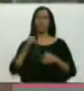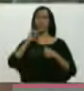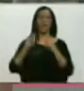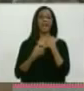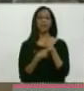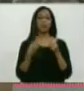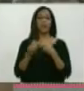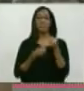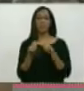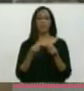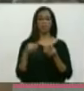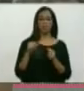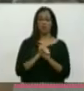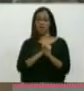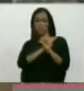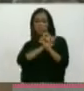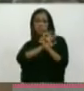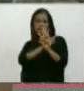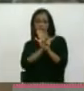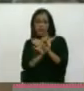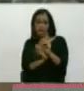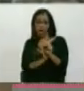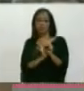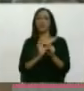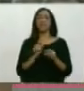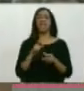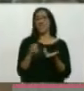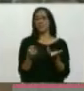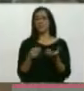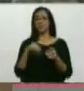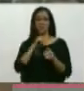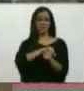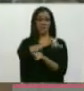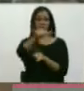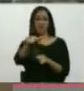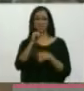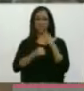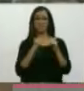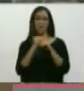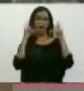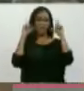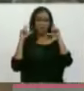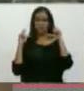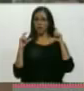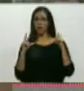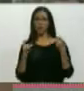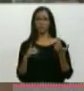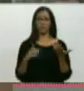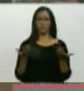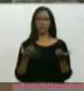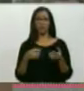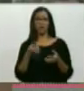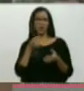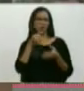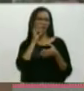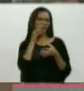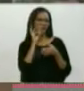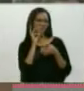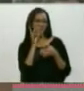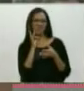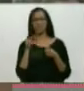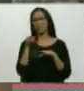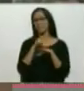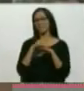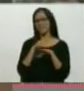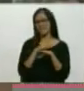Más que pavonearse en los últimos días en una gira internacional, sirviendo como el fotógrafo oficial de Davos, tomándose un tintico con el primer ministro de